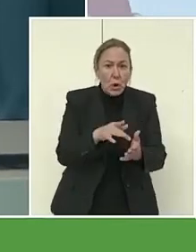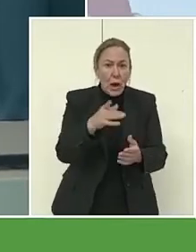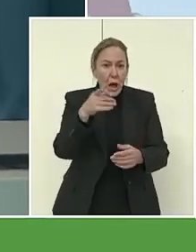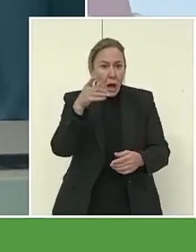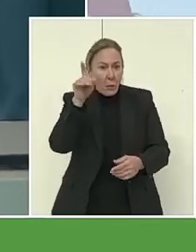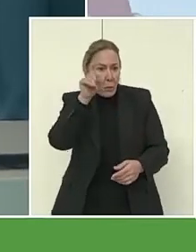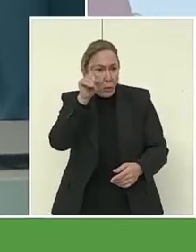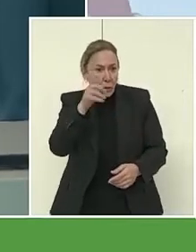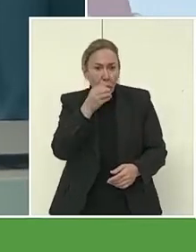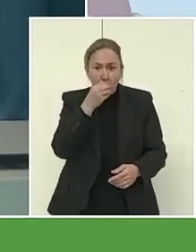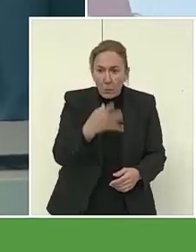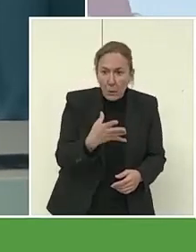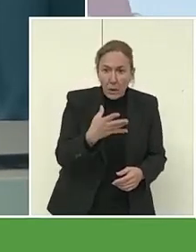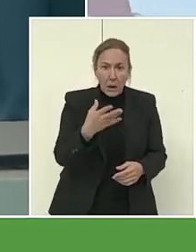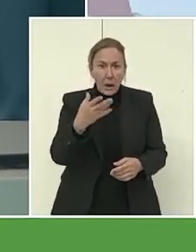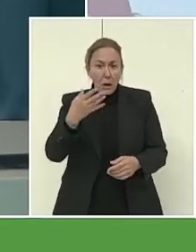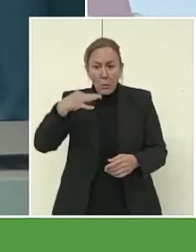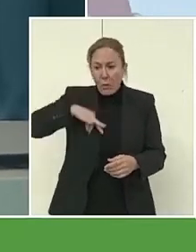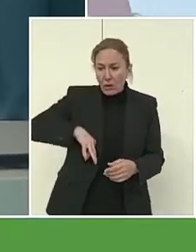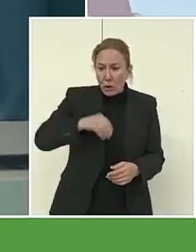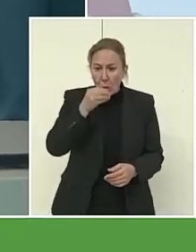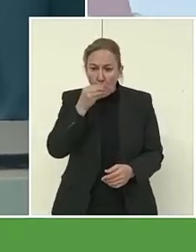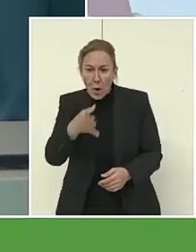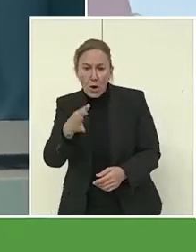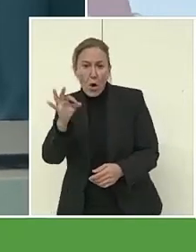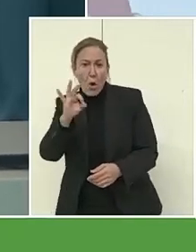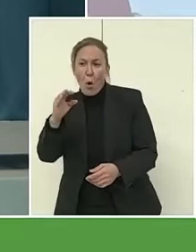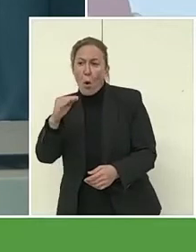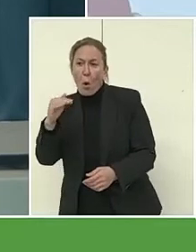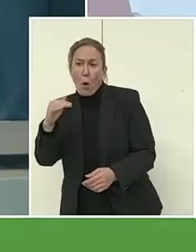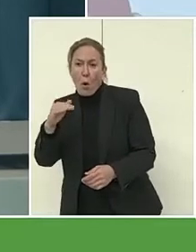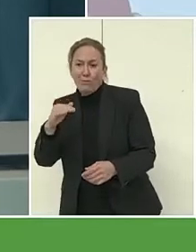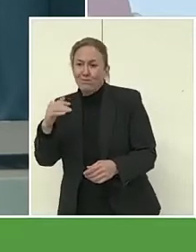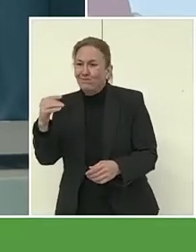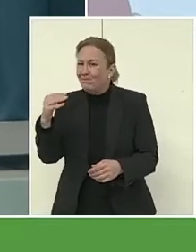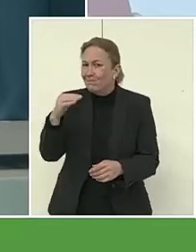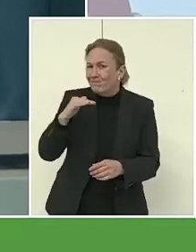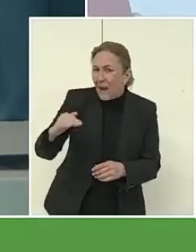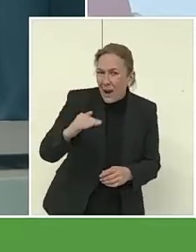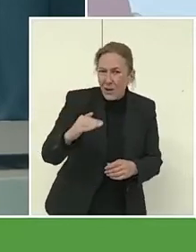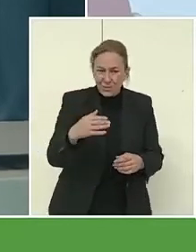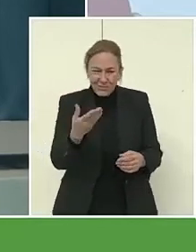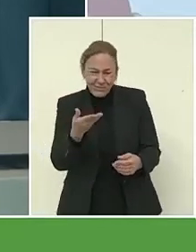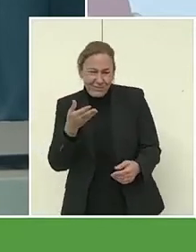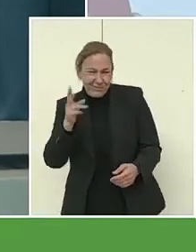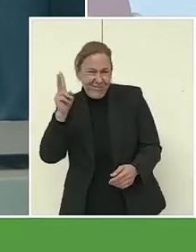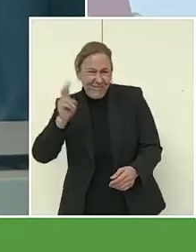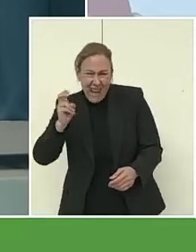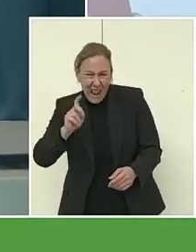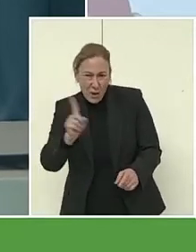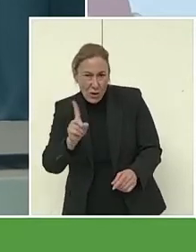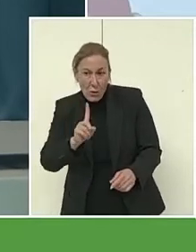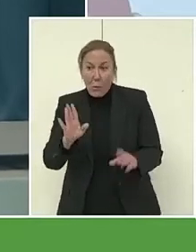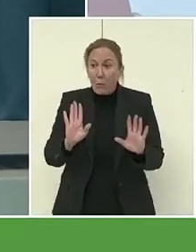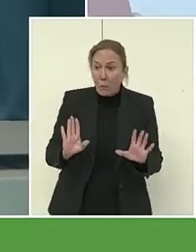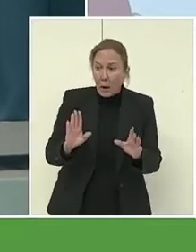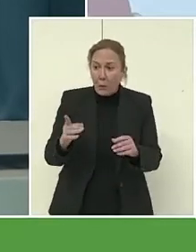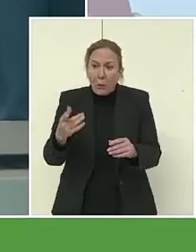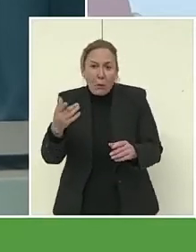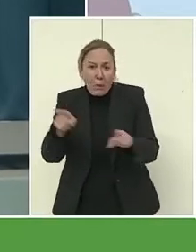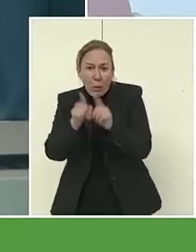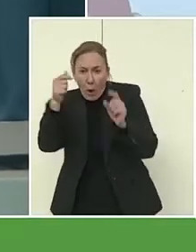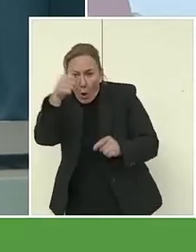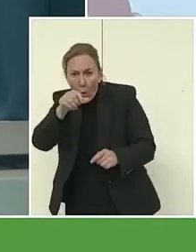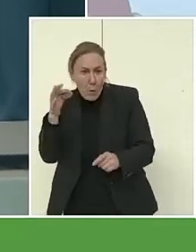y con malos profesionales y deja de ser relevante el estereotipo de género, ¿no? Eso es lo que hay que vencer, ¿no? No nos sentimos diferentes, no somos